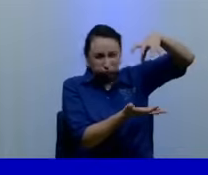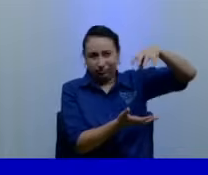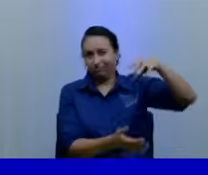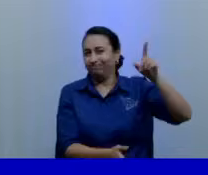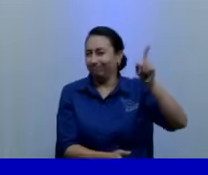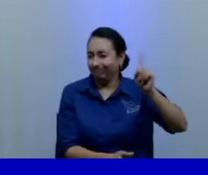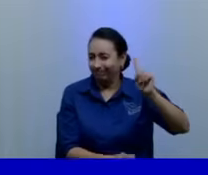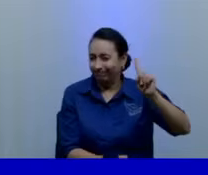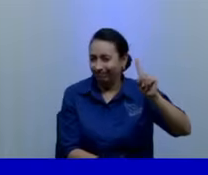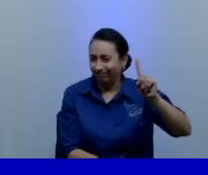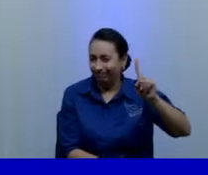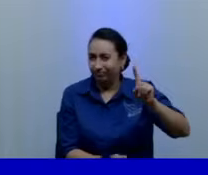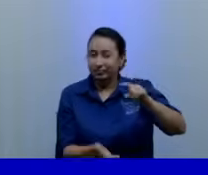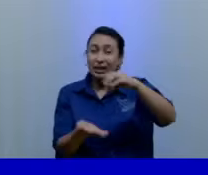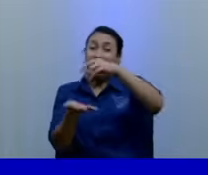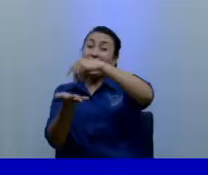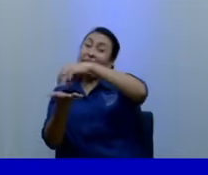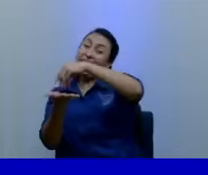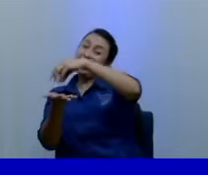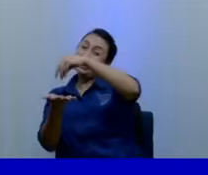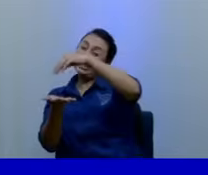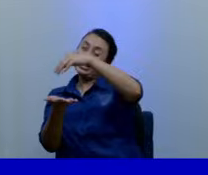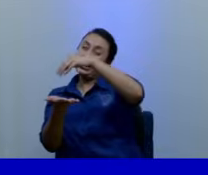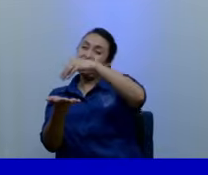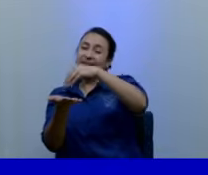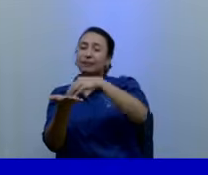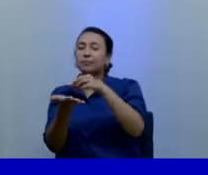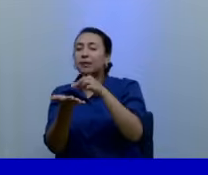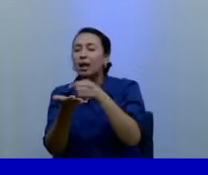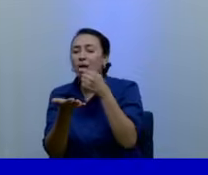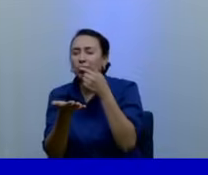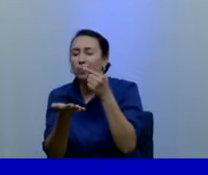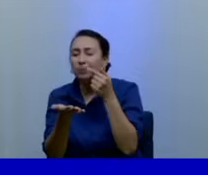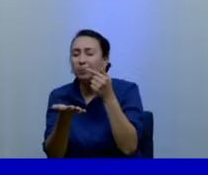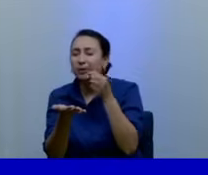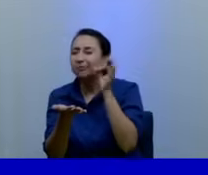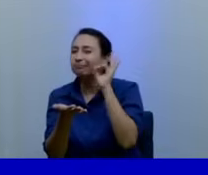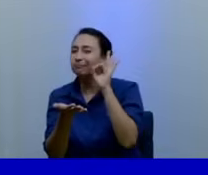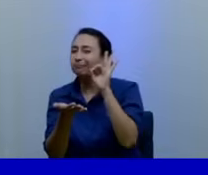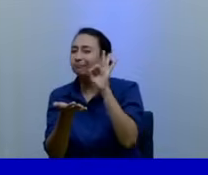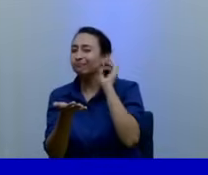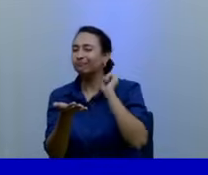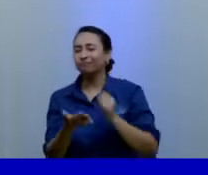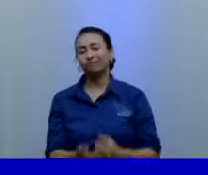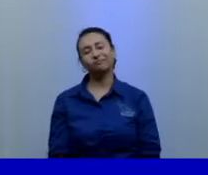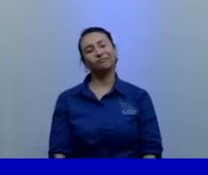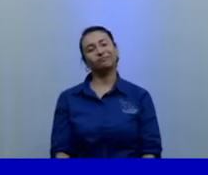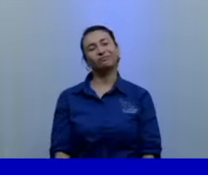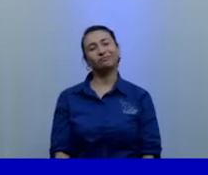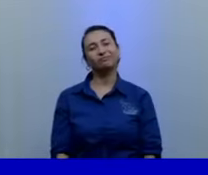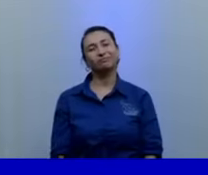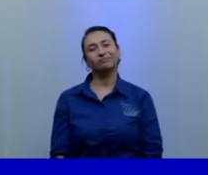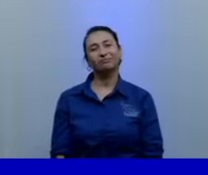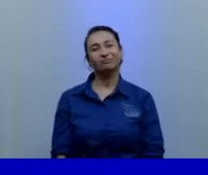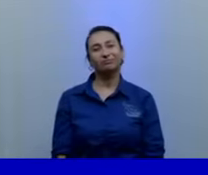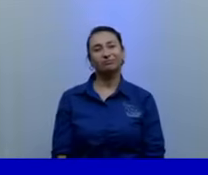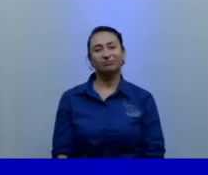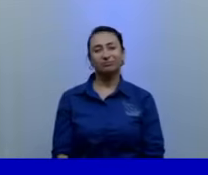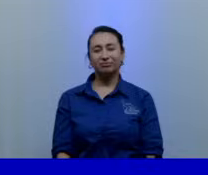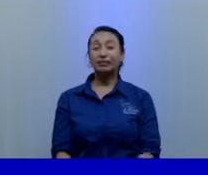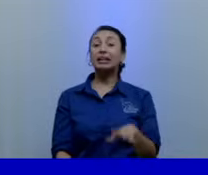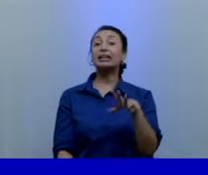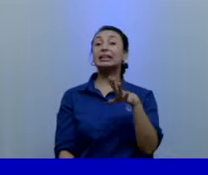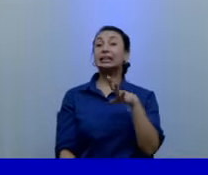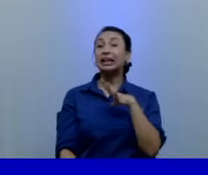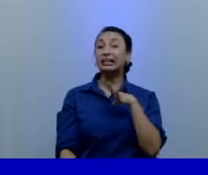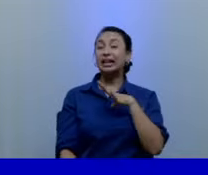Pero si la sal se vuelve insípida, ¿con qué la sazonaréis? Pero entonces miren lo que dice a continuación. Tened sal